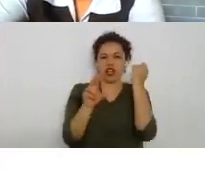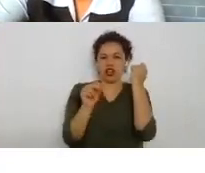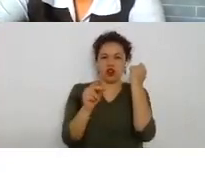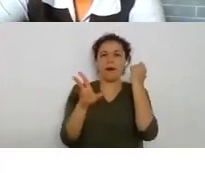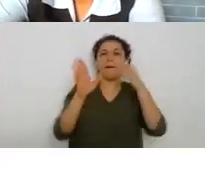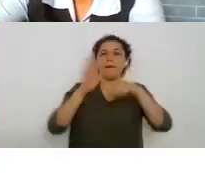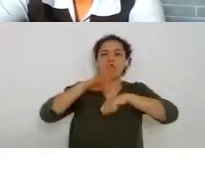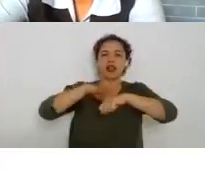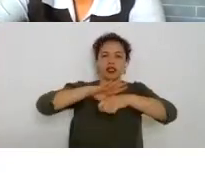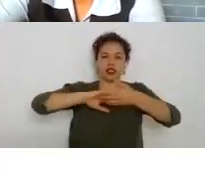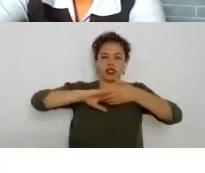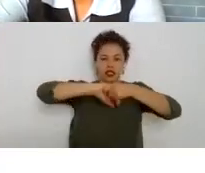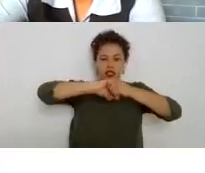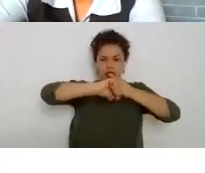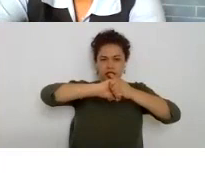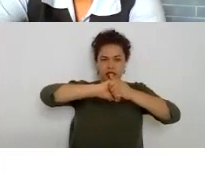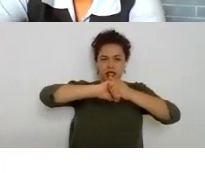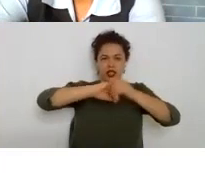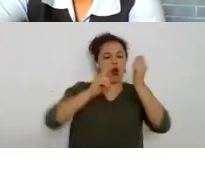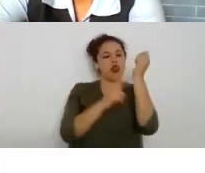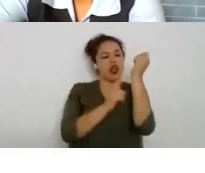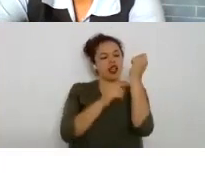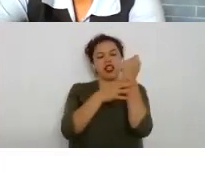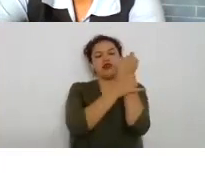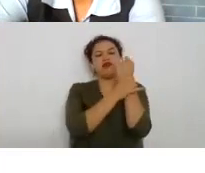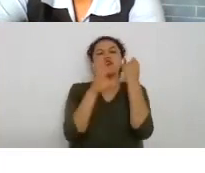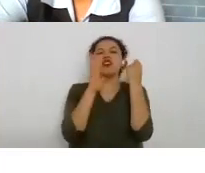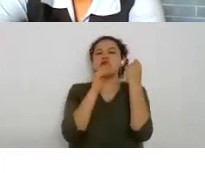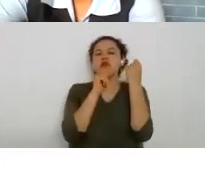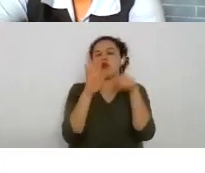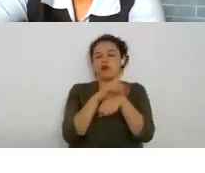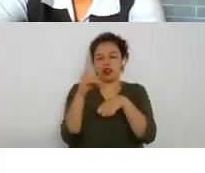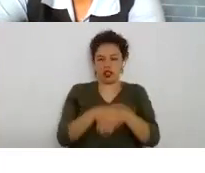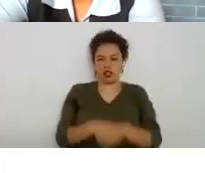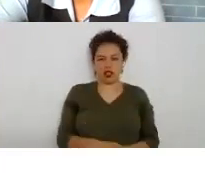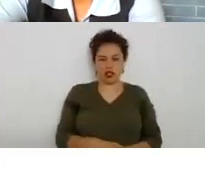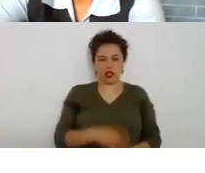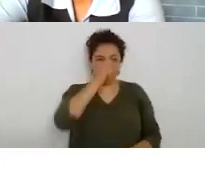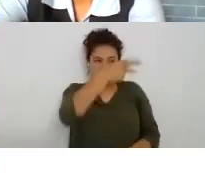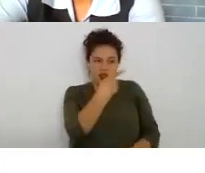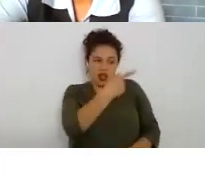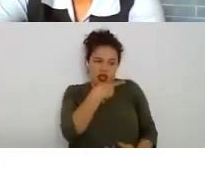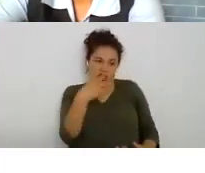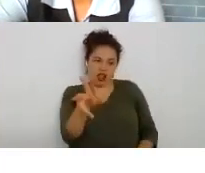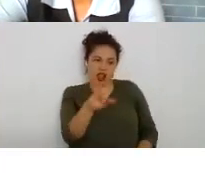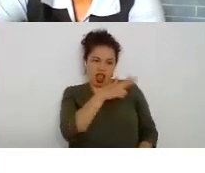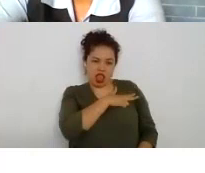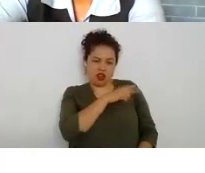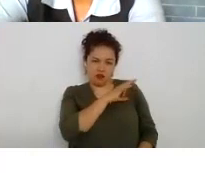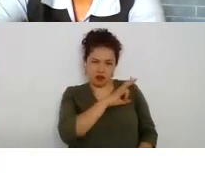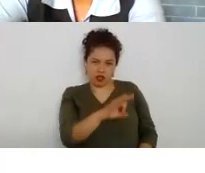¿Por qué no puedo agarrarlo de aquí nada más o aquí de las muñecas? Porque me puedo lastimar yo misma mis